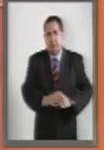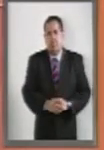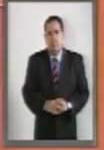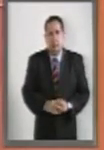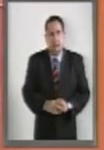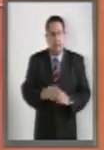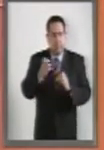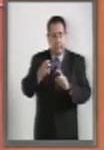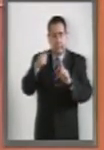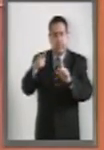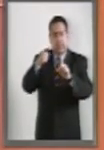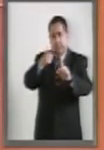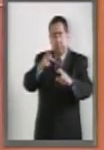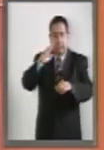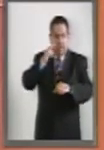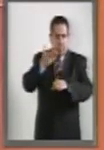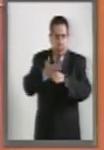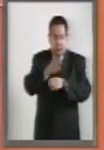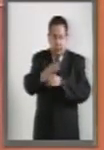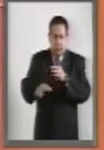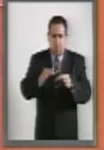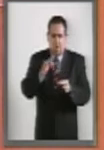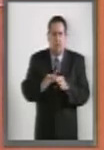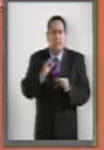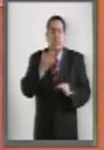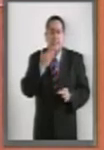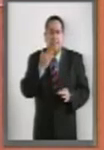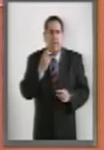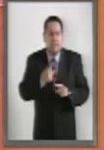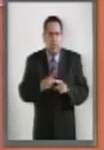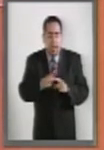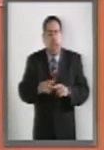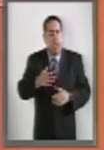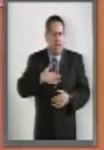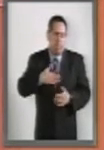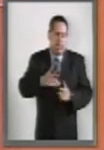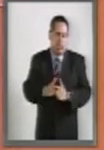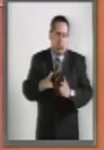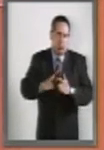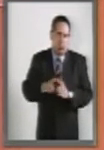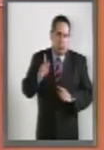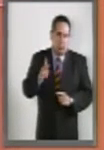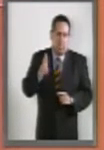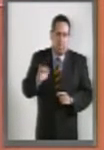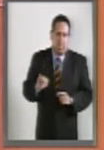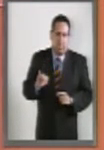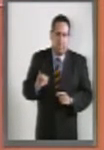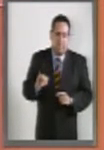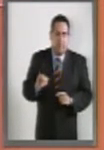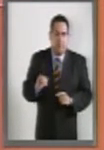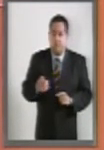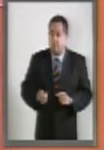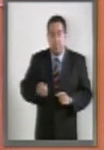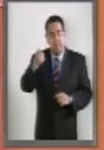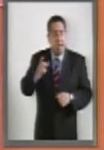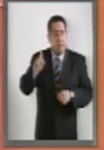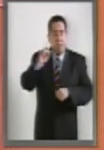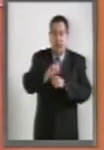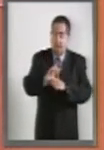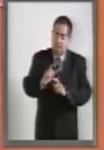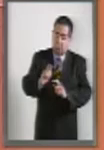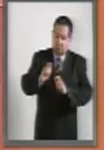Con esa responsabilidad se ha conducido el grupo parlamentario del PRI desde el primer día que